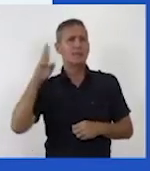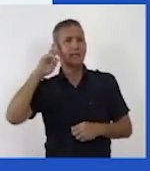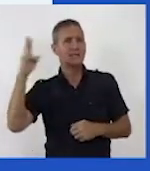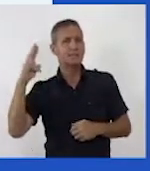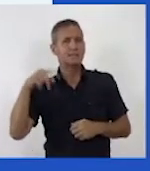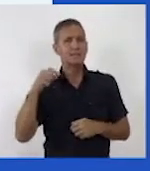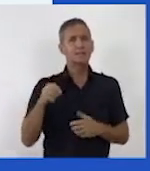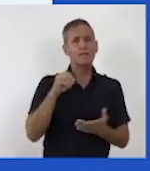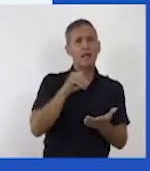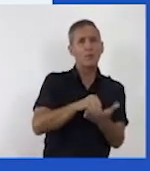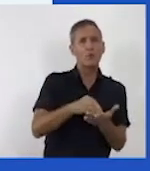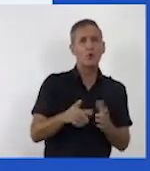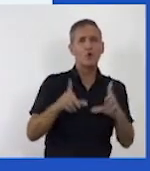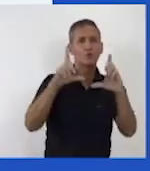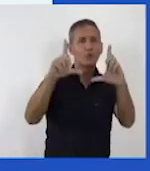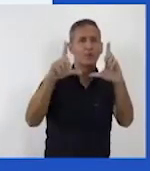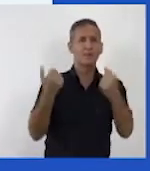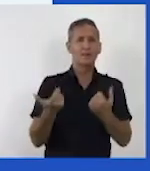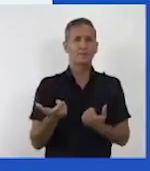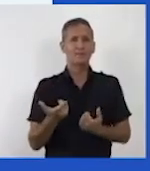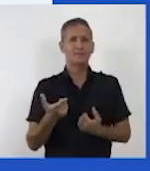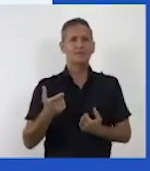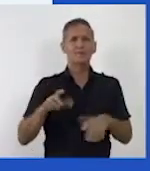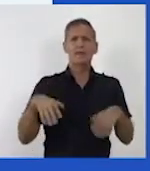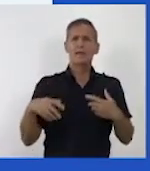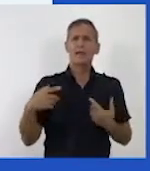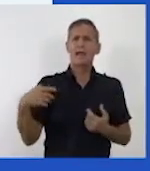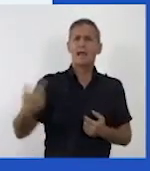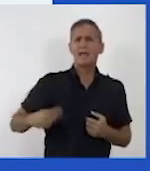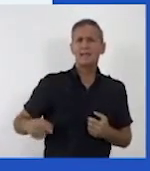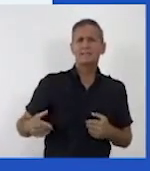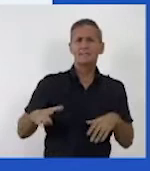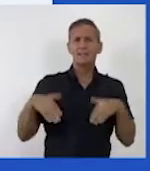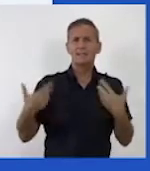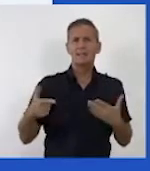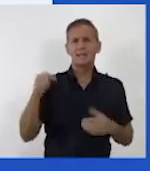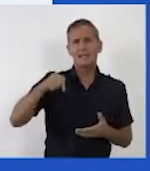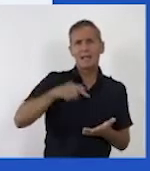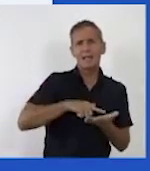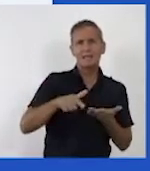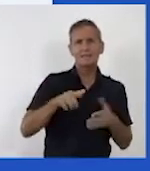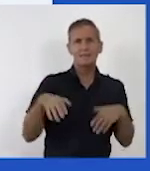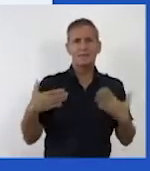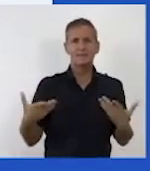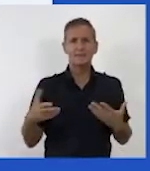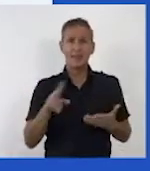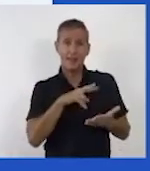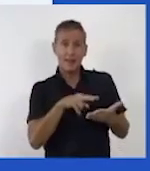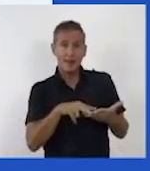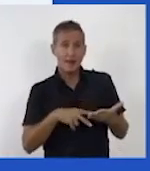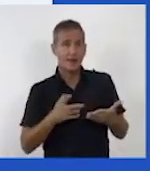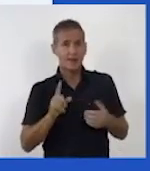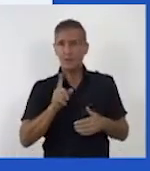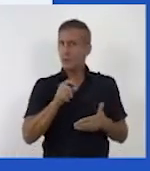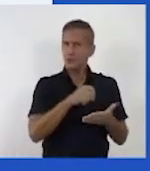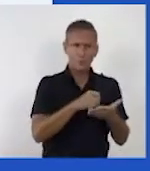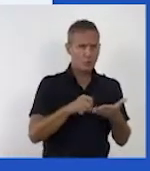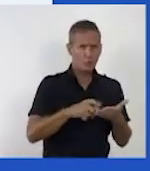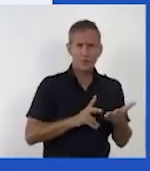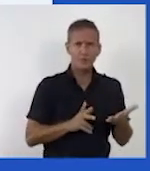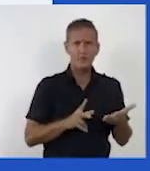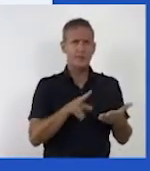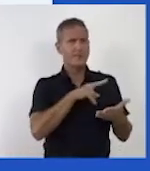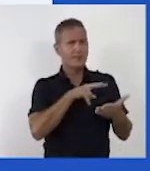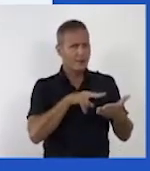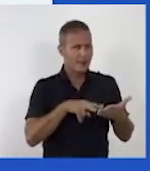y le estoy poniendo en pantalla que vamos a ejercitar durante esta semana lean no copien